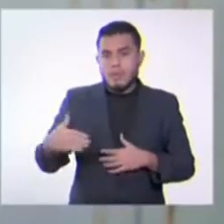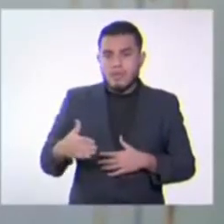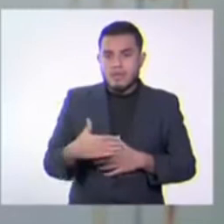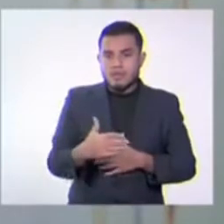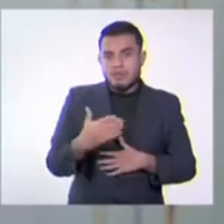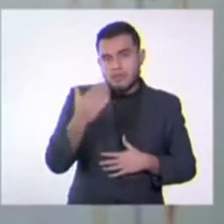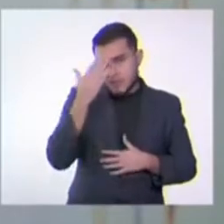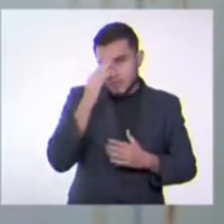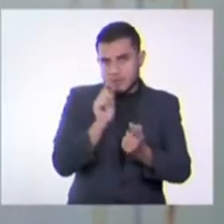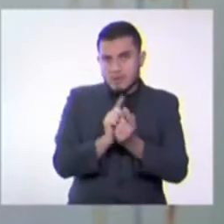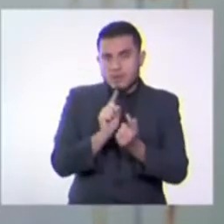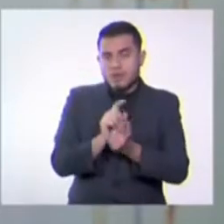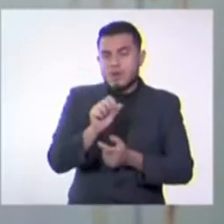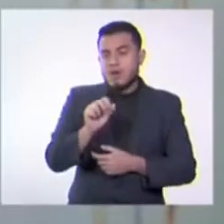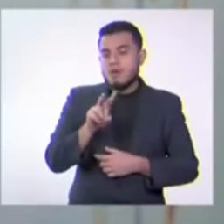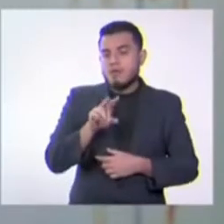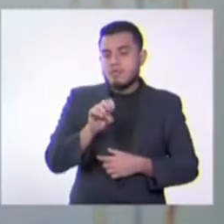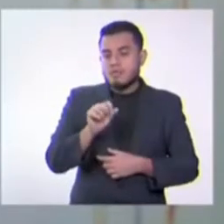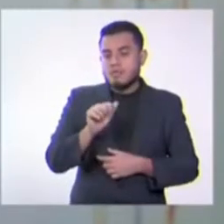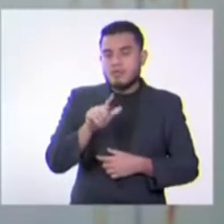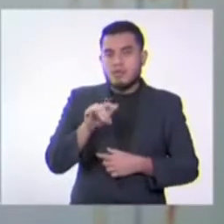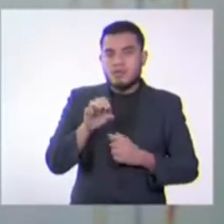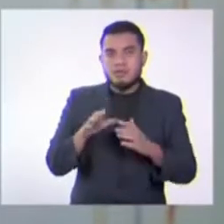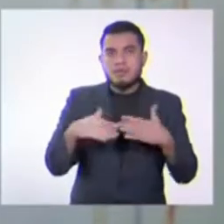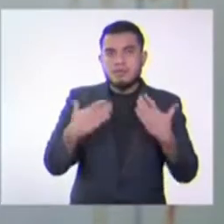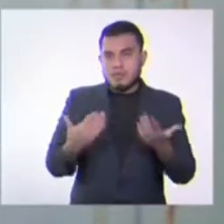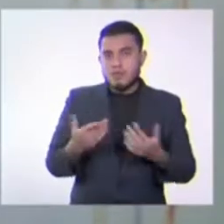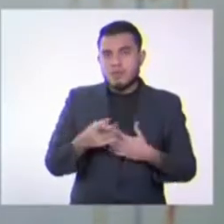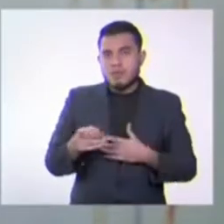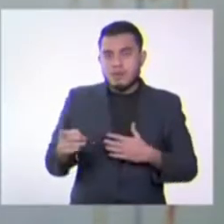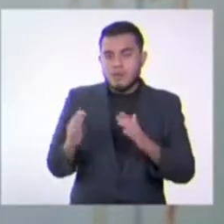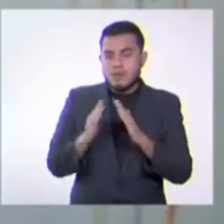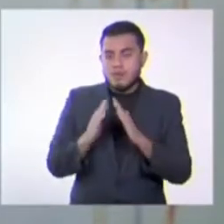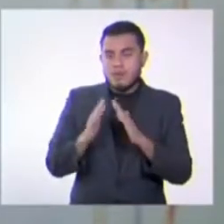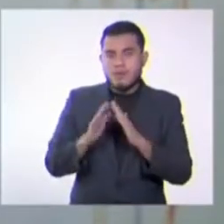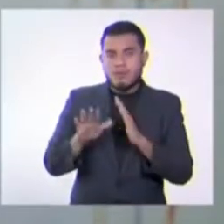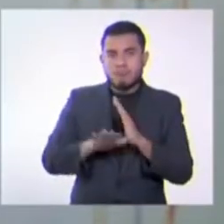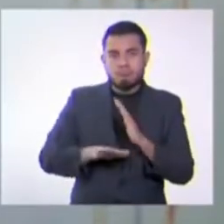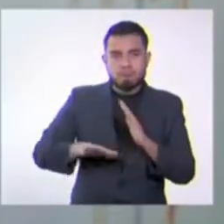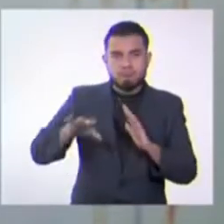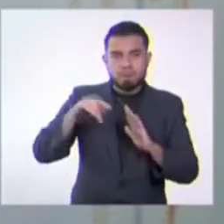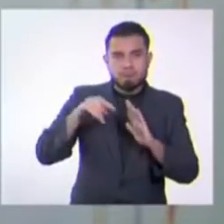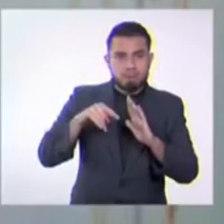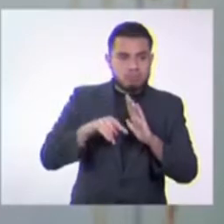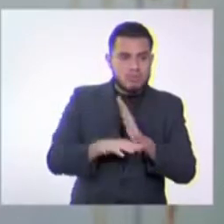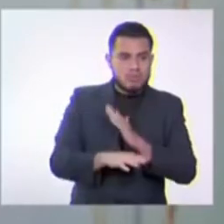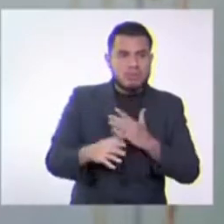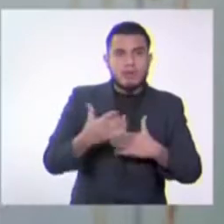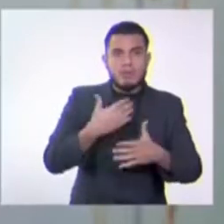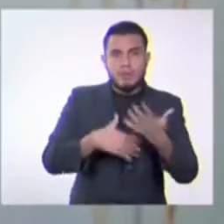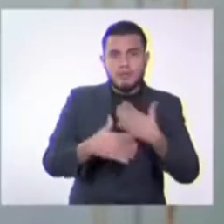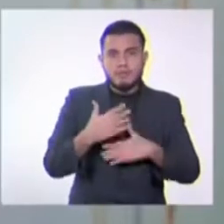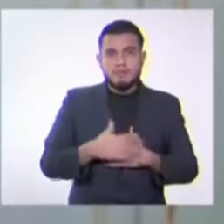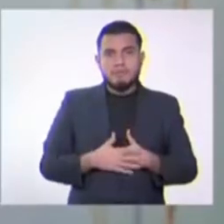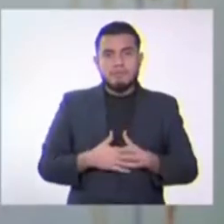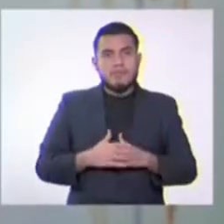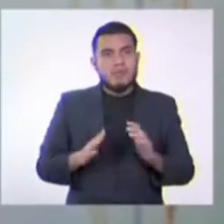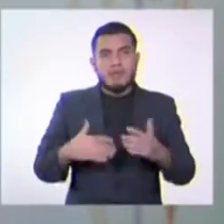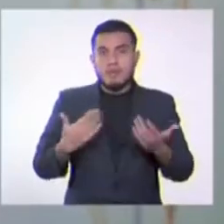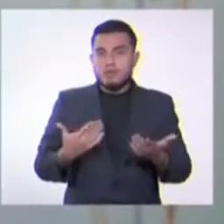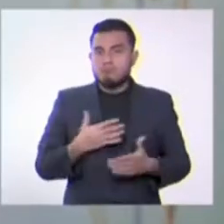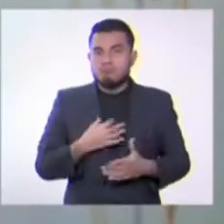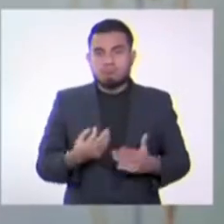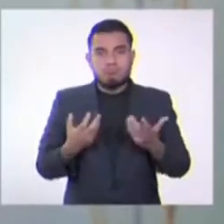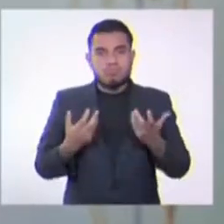como peces abisales, que son precisamente los que viven en las zonas más profundas del mar y que no son muy agradables